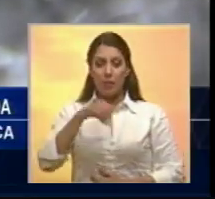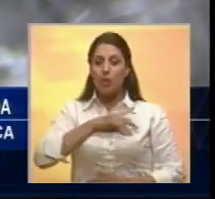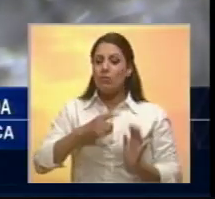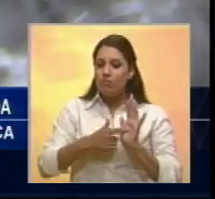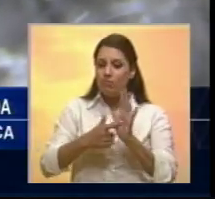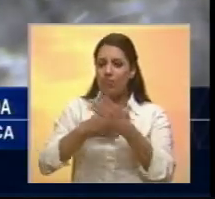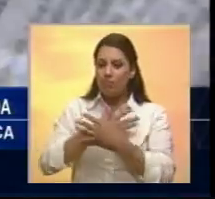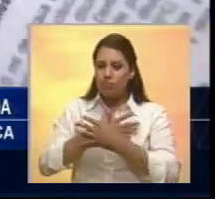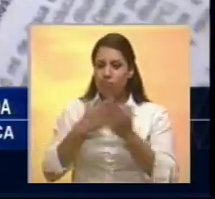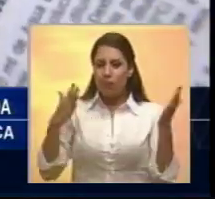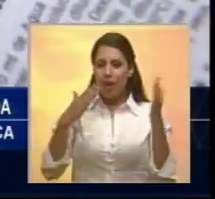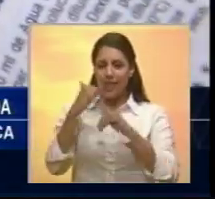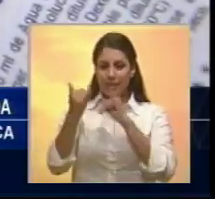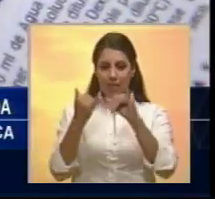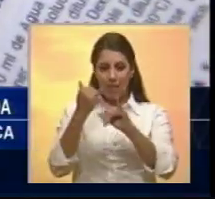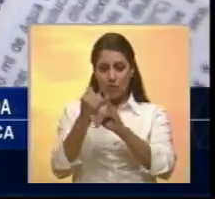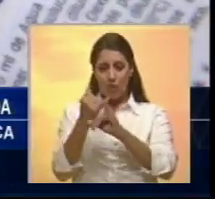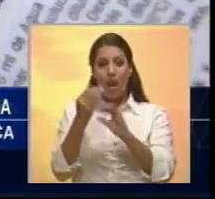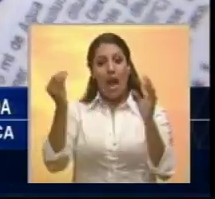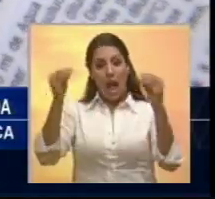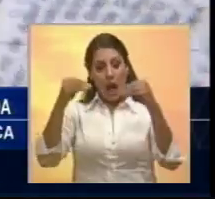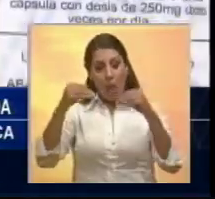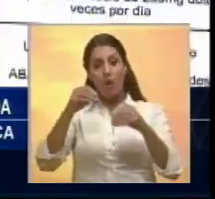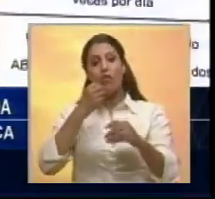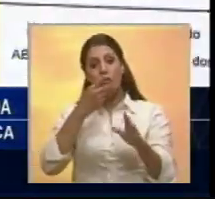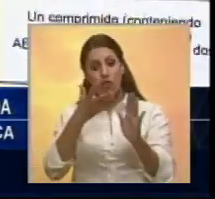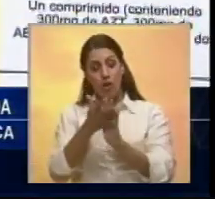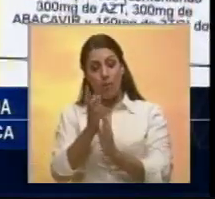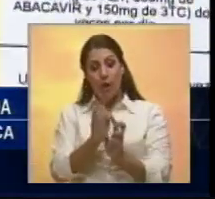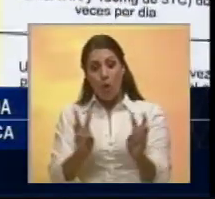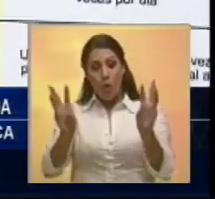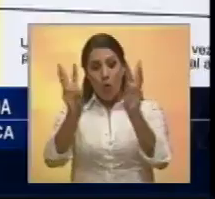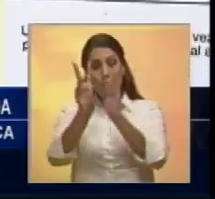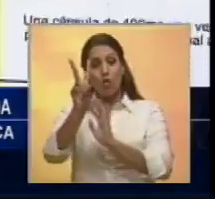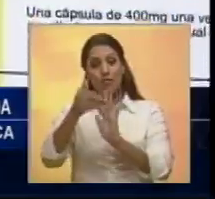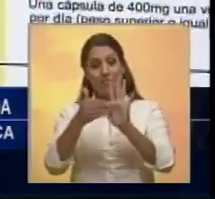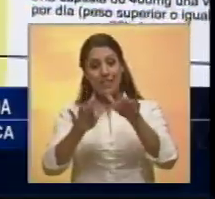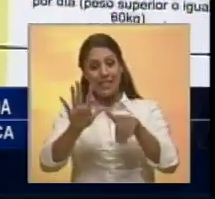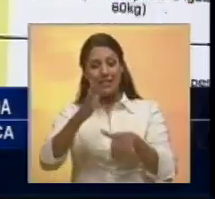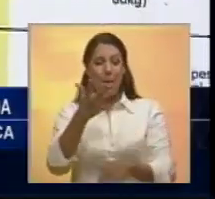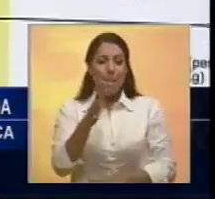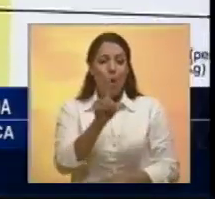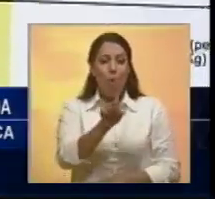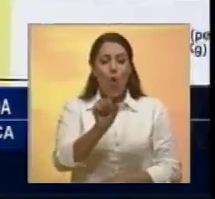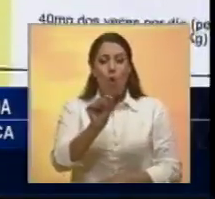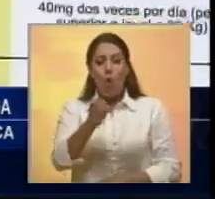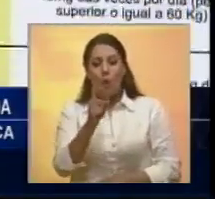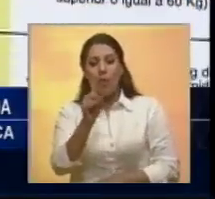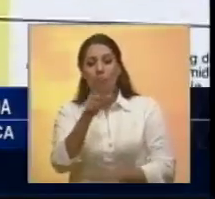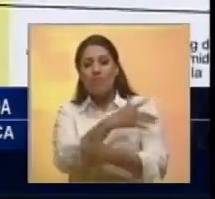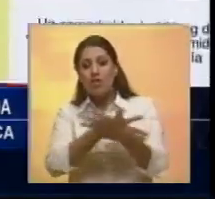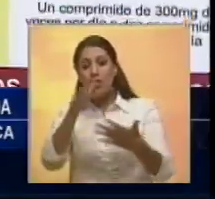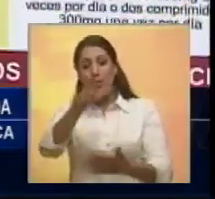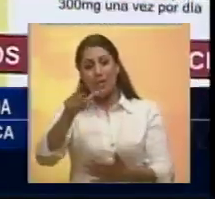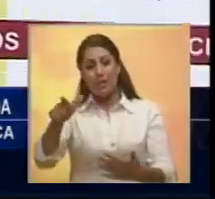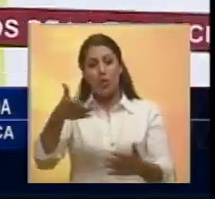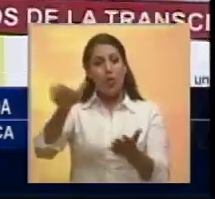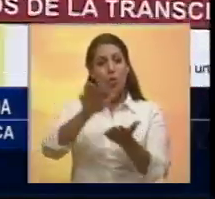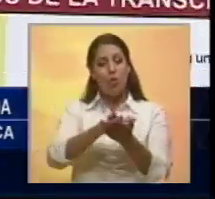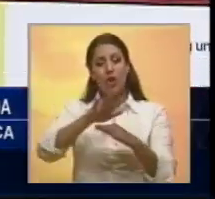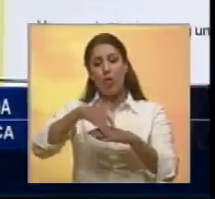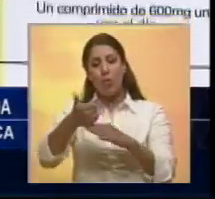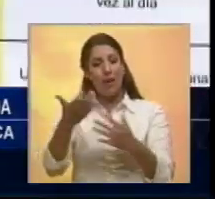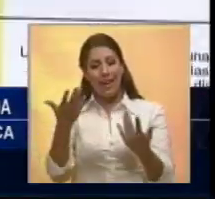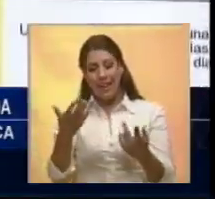mostrar solidaridad internacional. De acuerdo con estadísticas de la ONU, en 2015 al menos 1,1 millones de personas fallecieron a causa